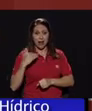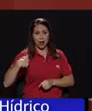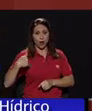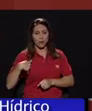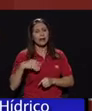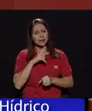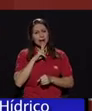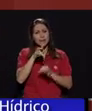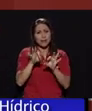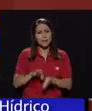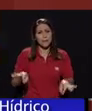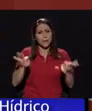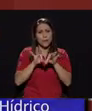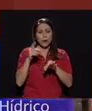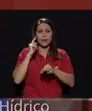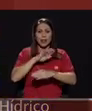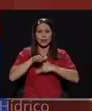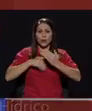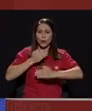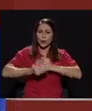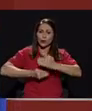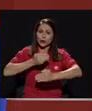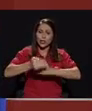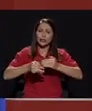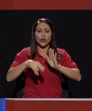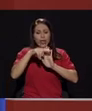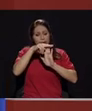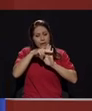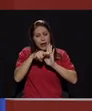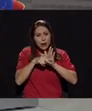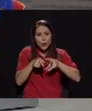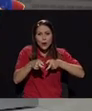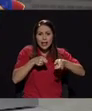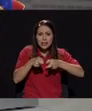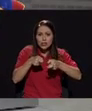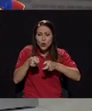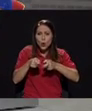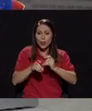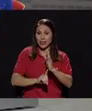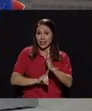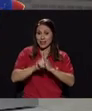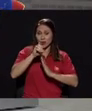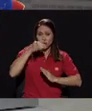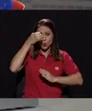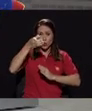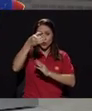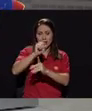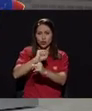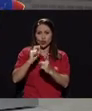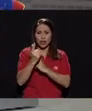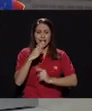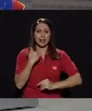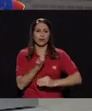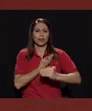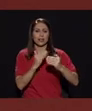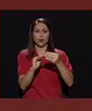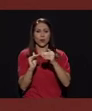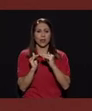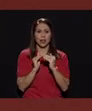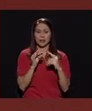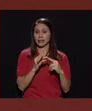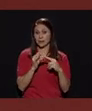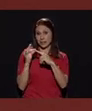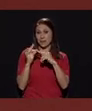son realmente importantes para todo el proceso de regulación, de desarrollo cultural, social de nuestras